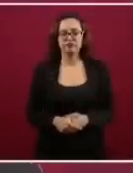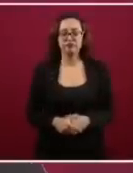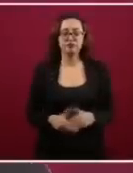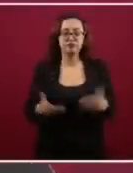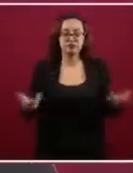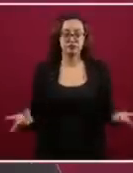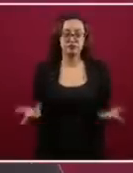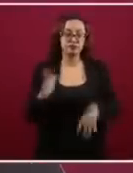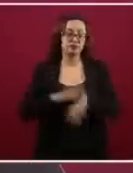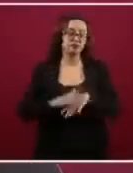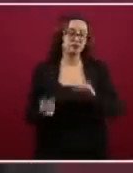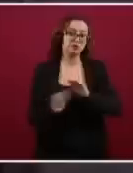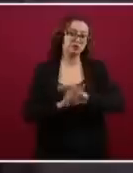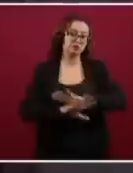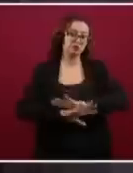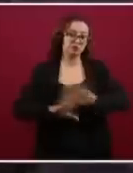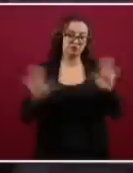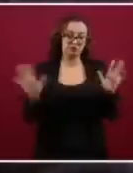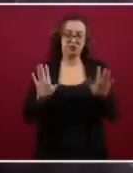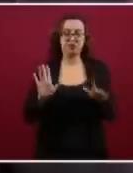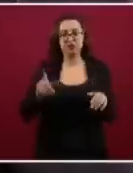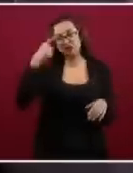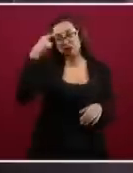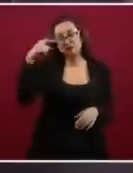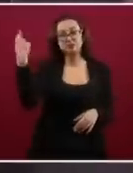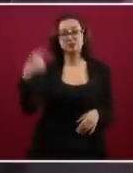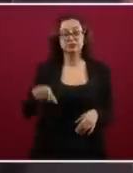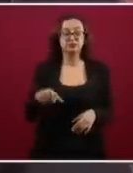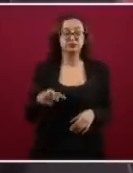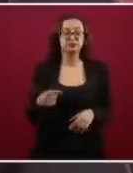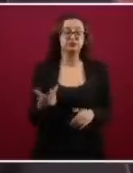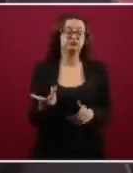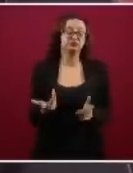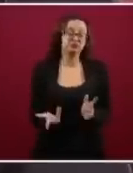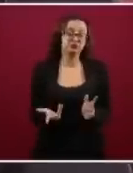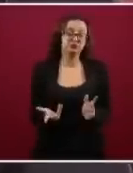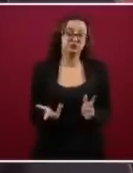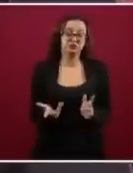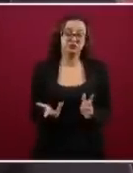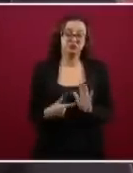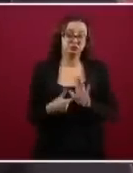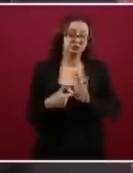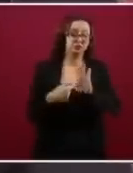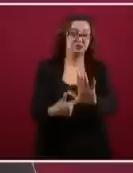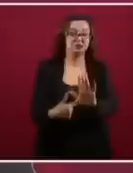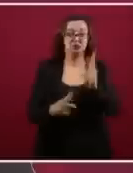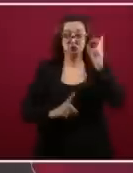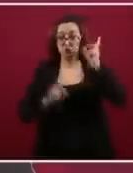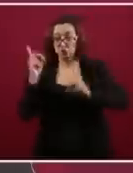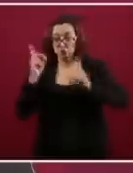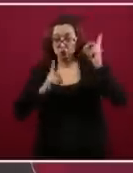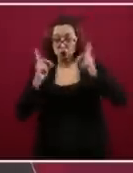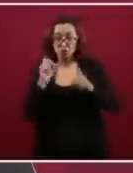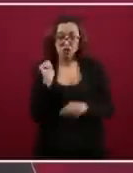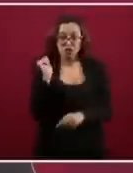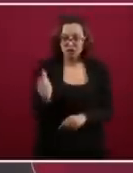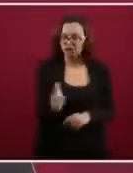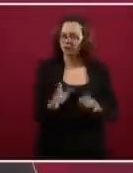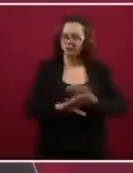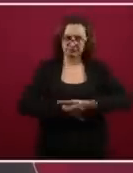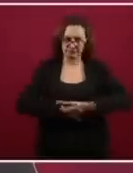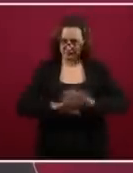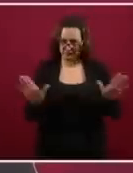Entonces lo aclaro para que no quede ninguna